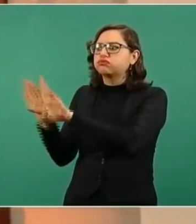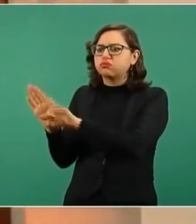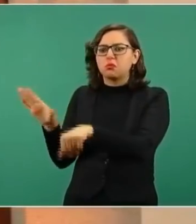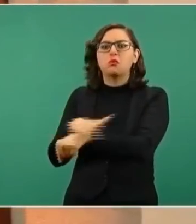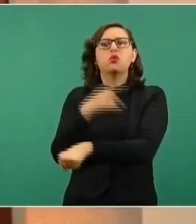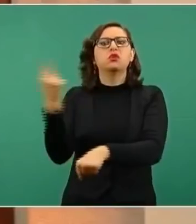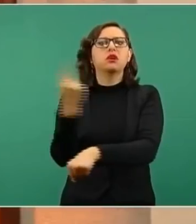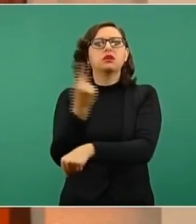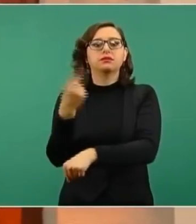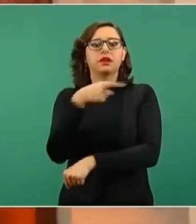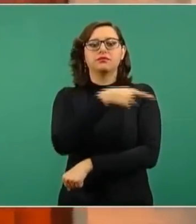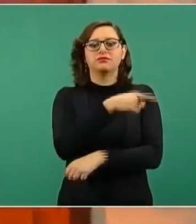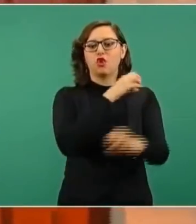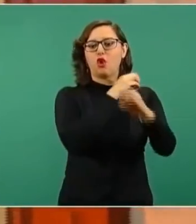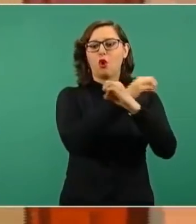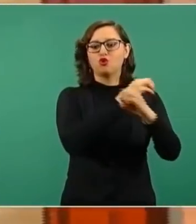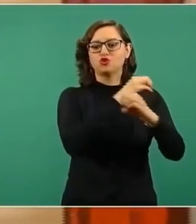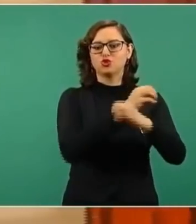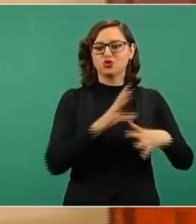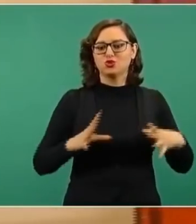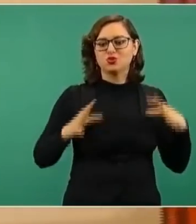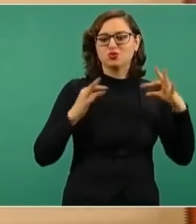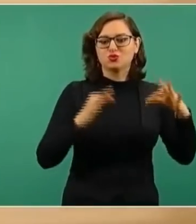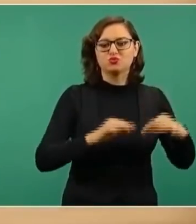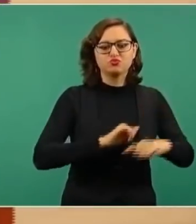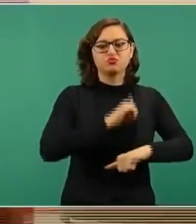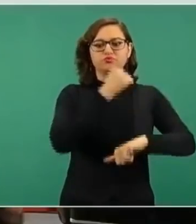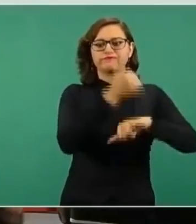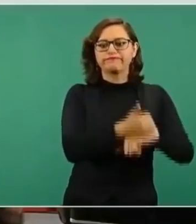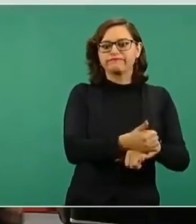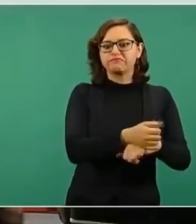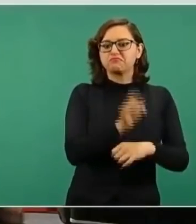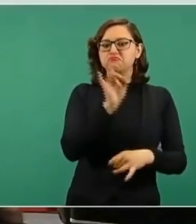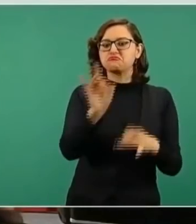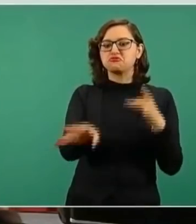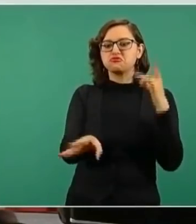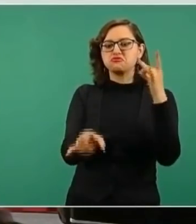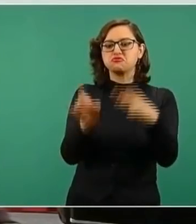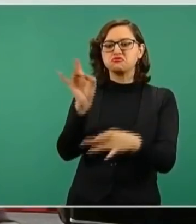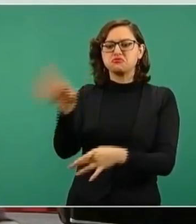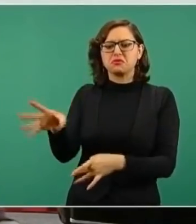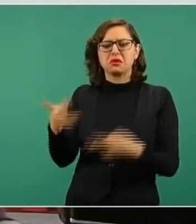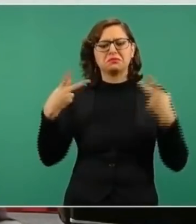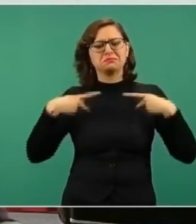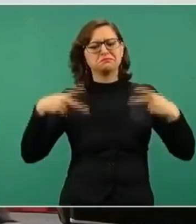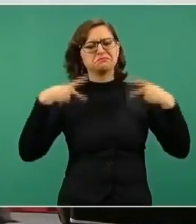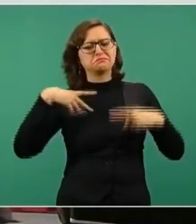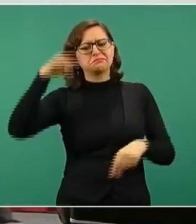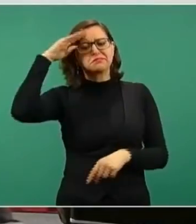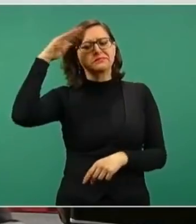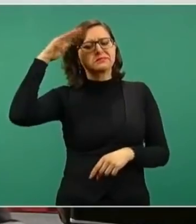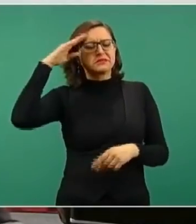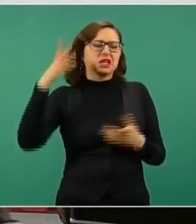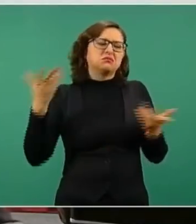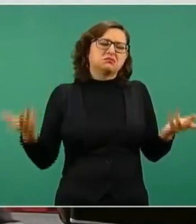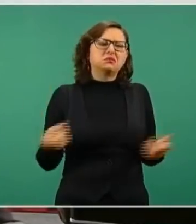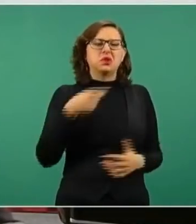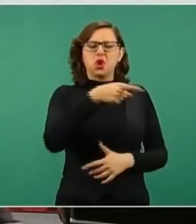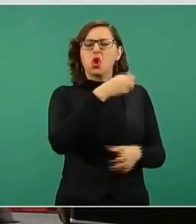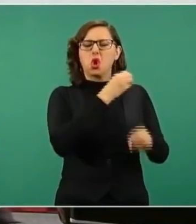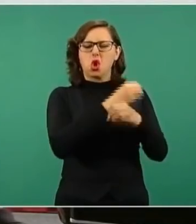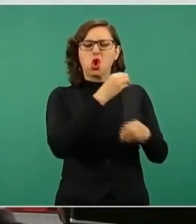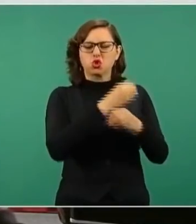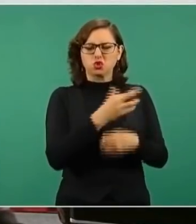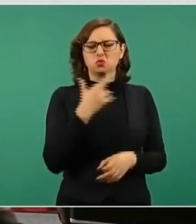¿no? Y resulta que ese Oxxo, además de los subsidios que recibe de esa misma